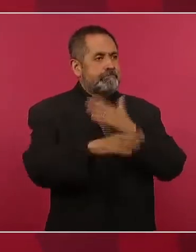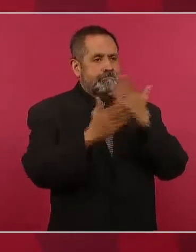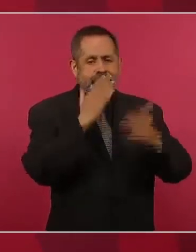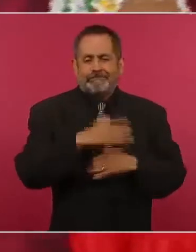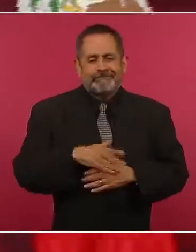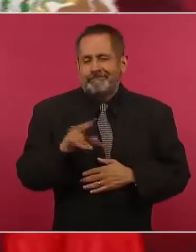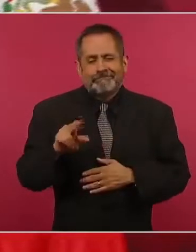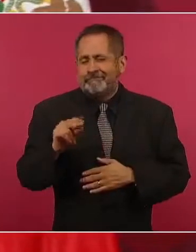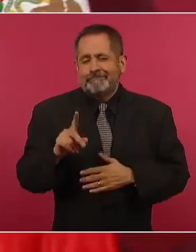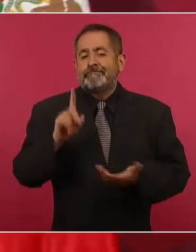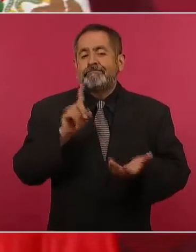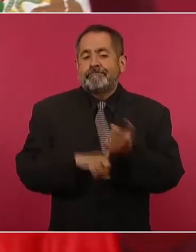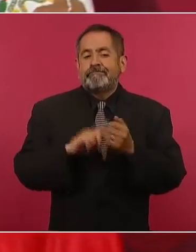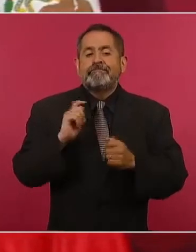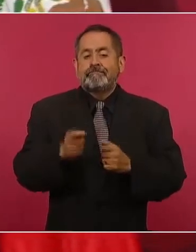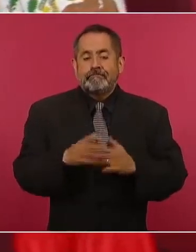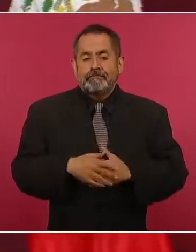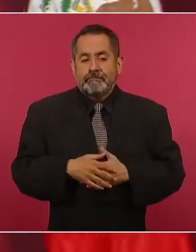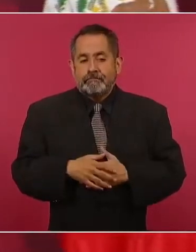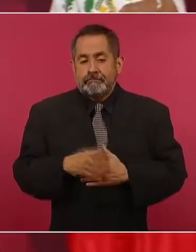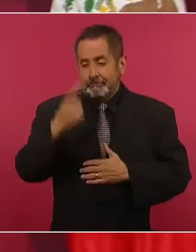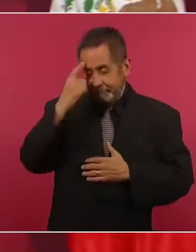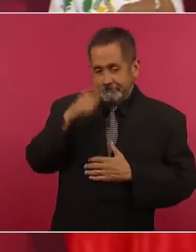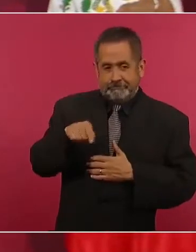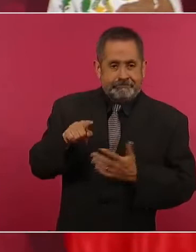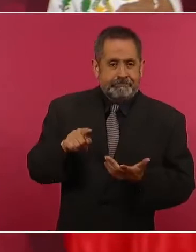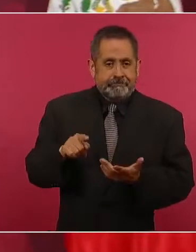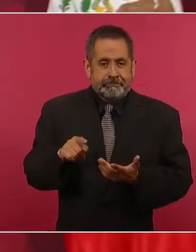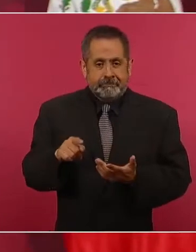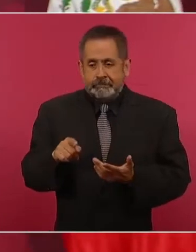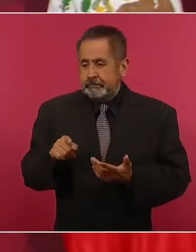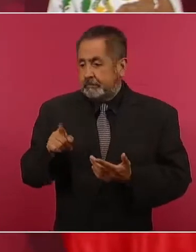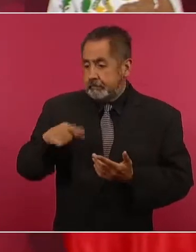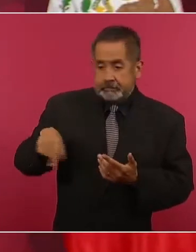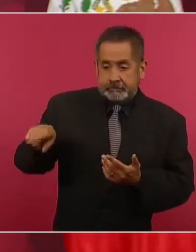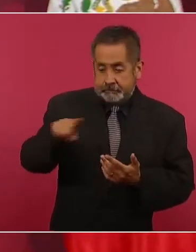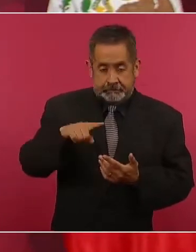sino para que entraran solo